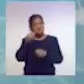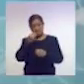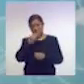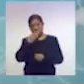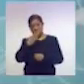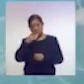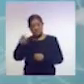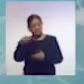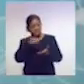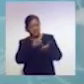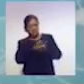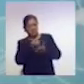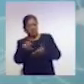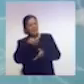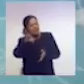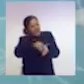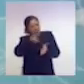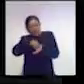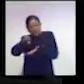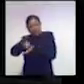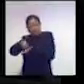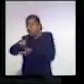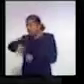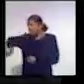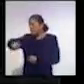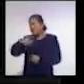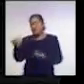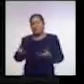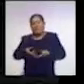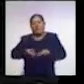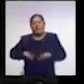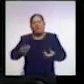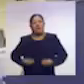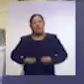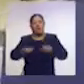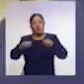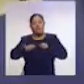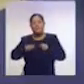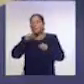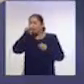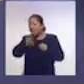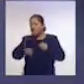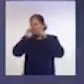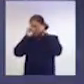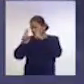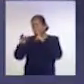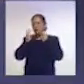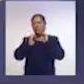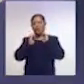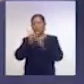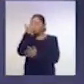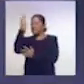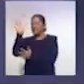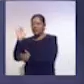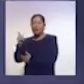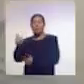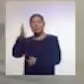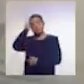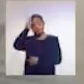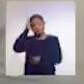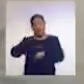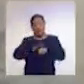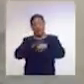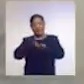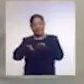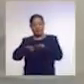la población que generan las investigaciones del CONACYT, así como el respeto y cuidado del medio ambiente que priorizan en sus trabajos.